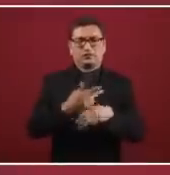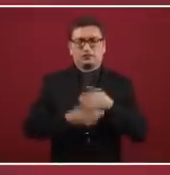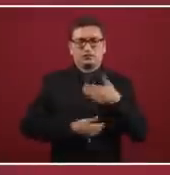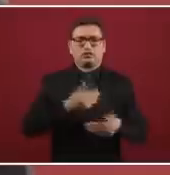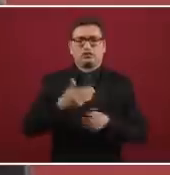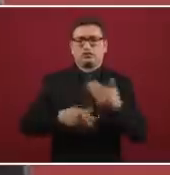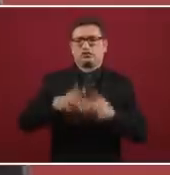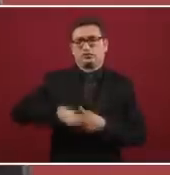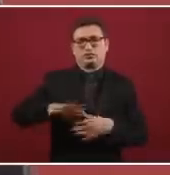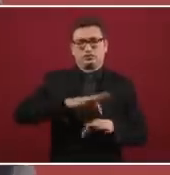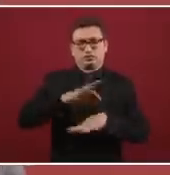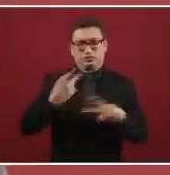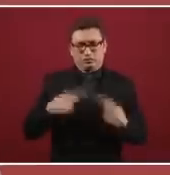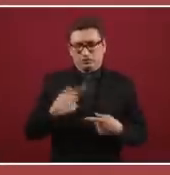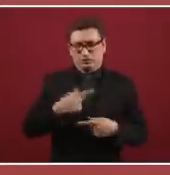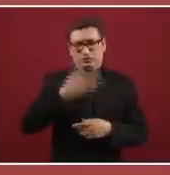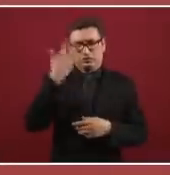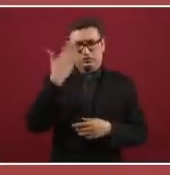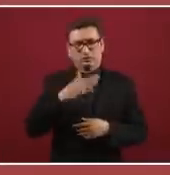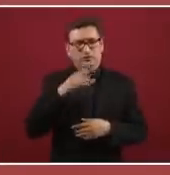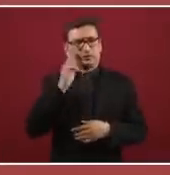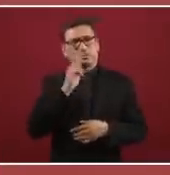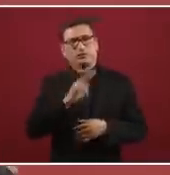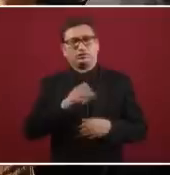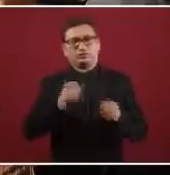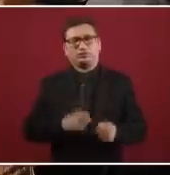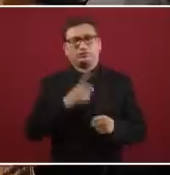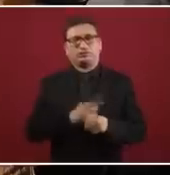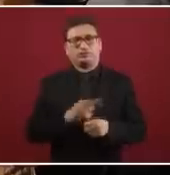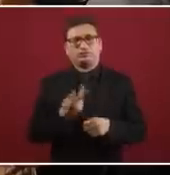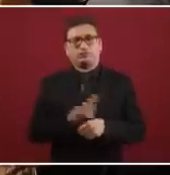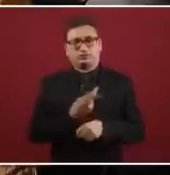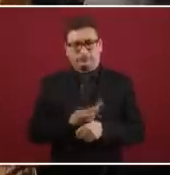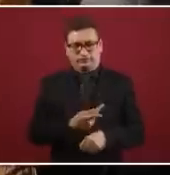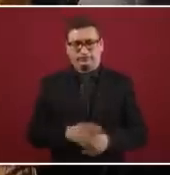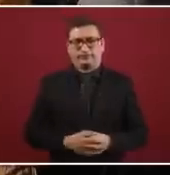al pueblo de cómo vamos en esta materia, ¿sí?